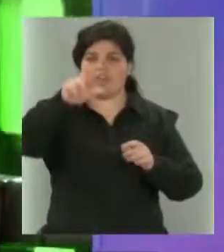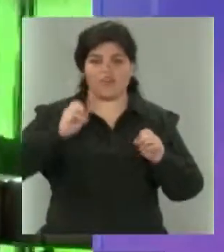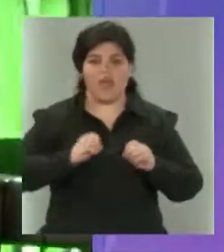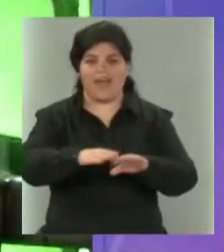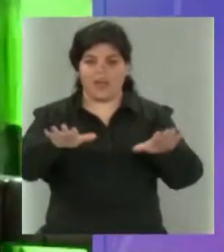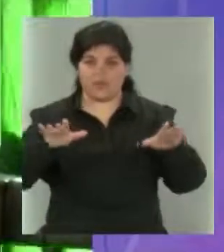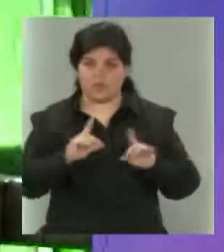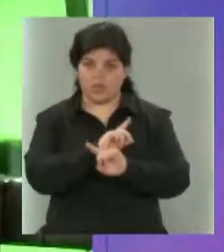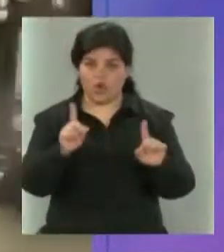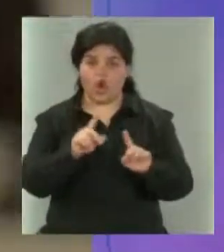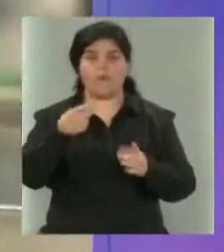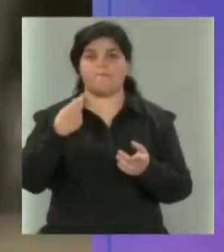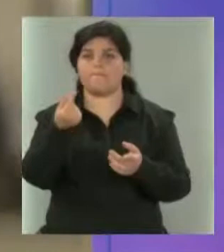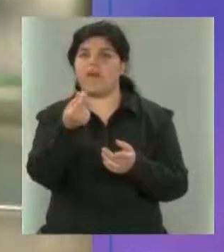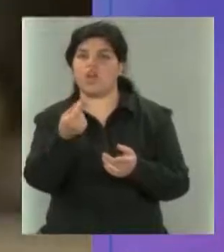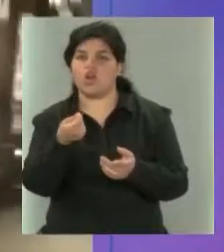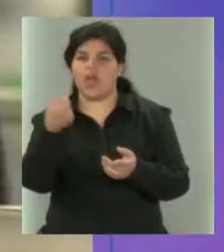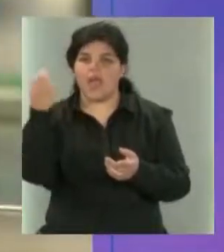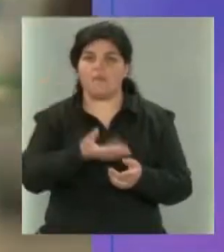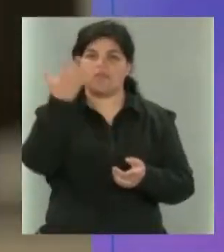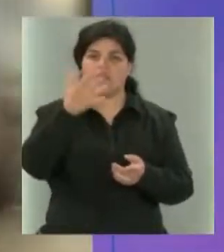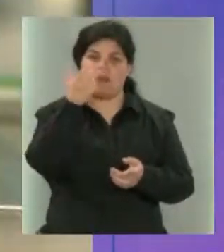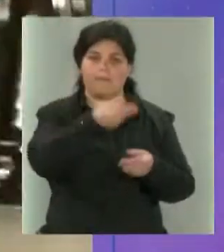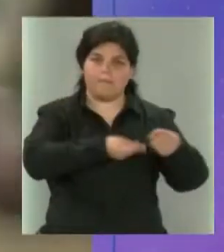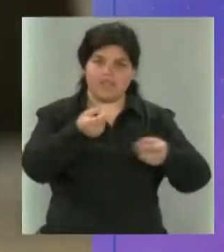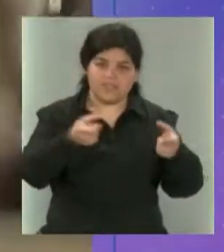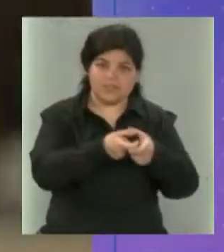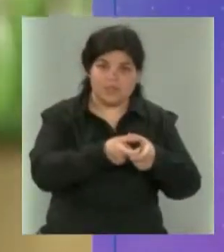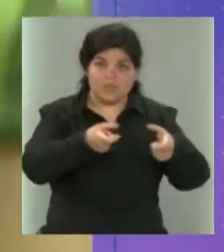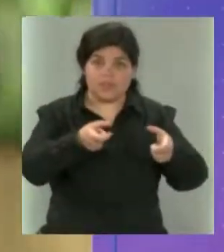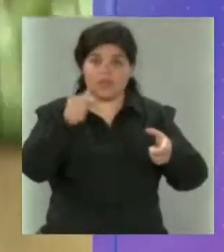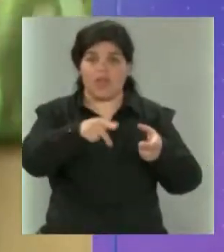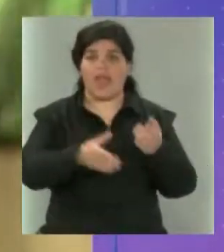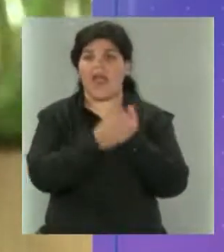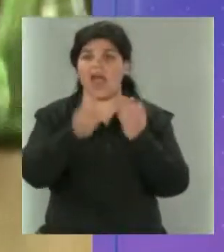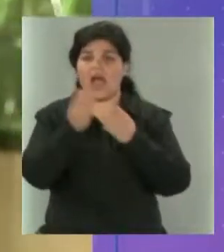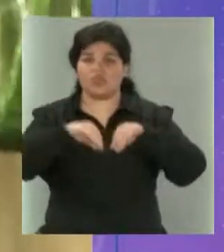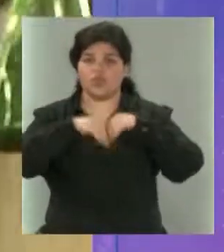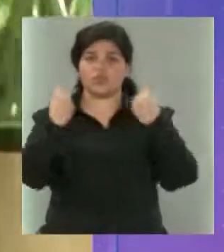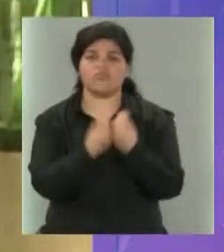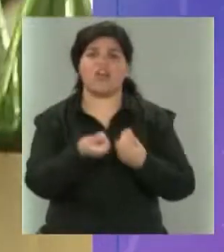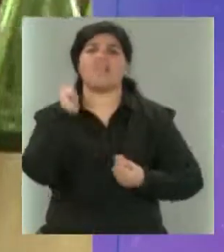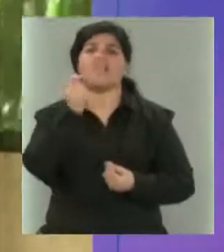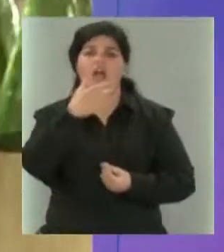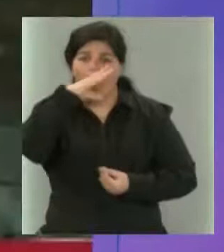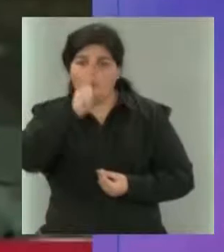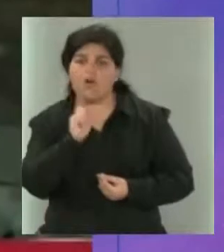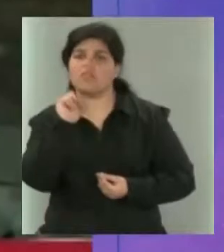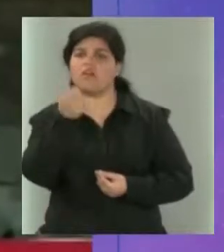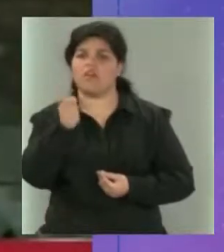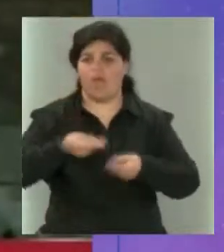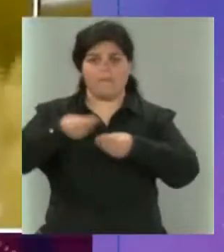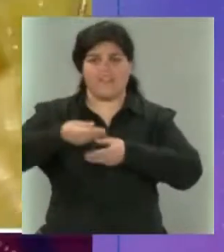tarifas especiales para pequeños y medianos productores, estos costos solamente lo pueden soportar de alguna manera las